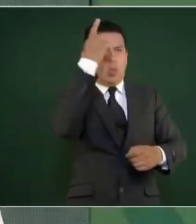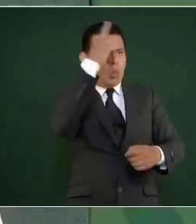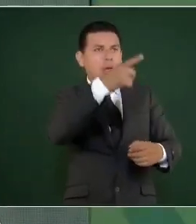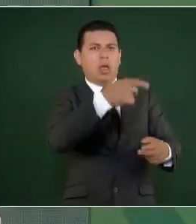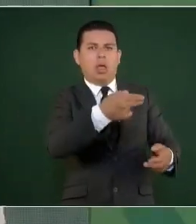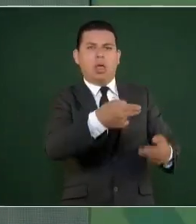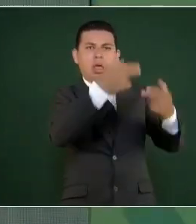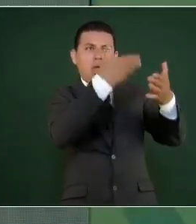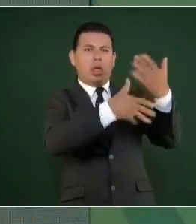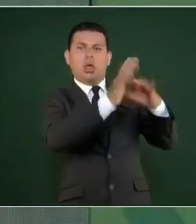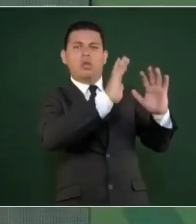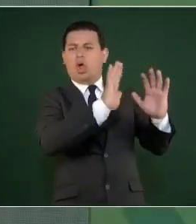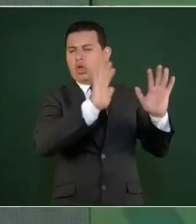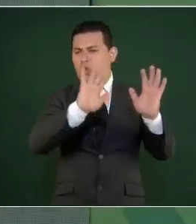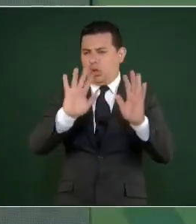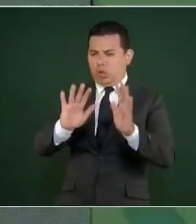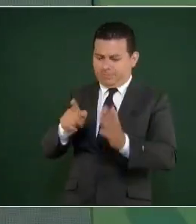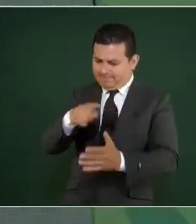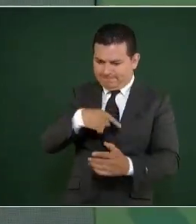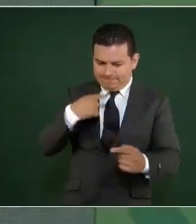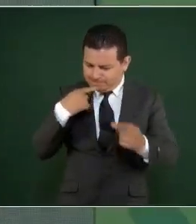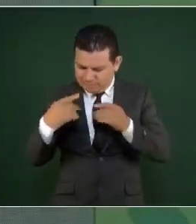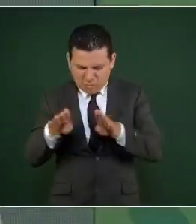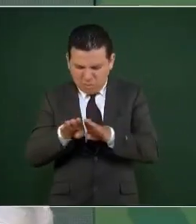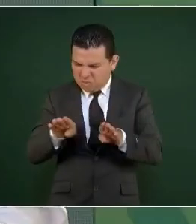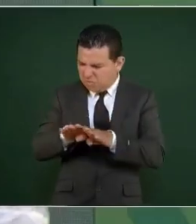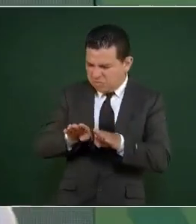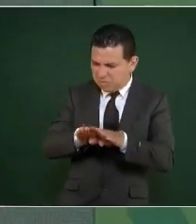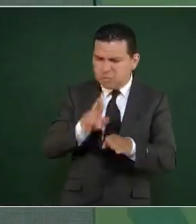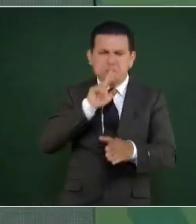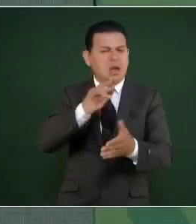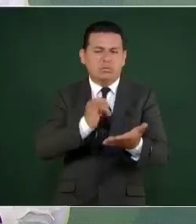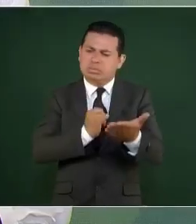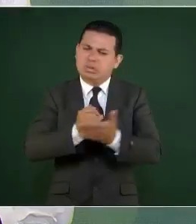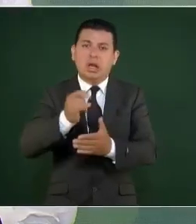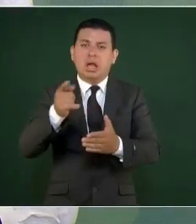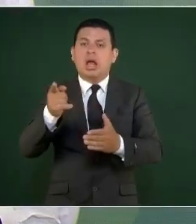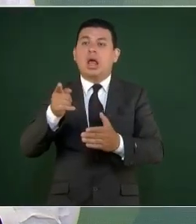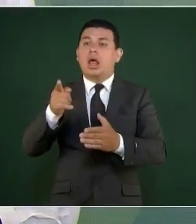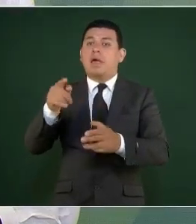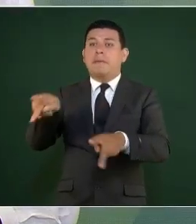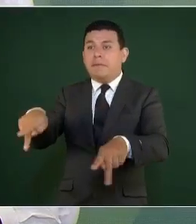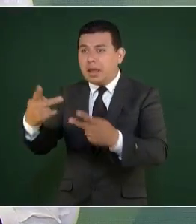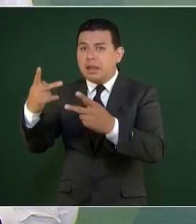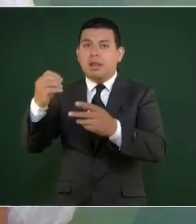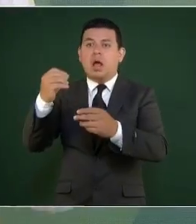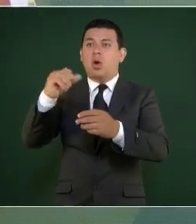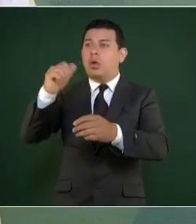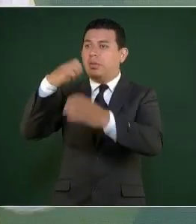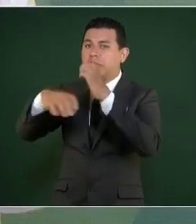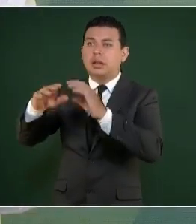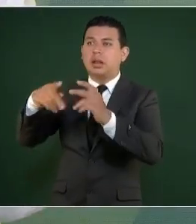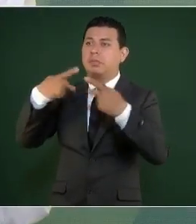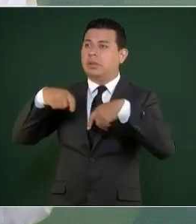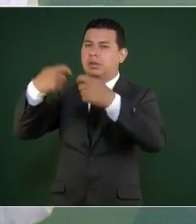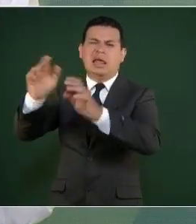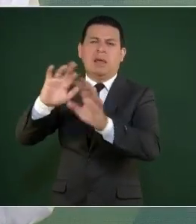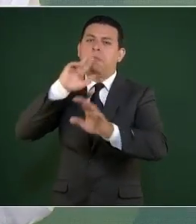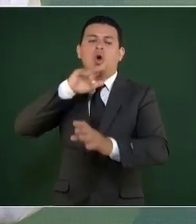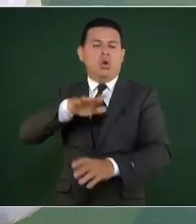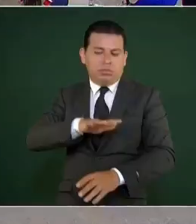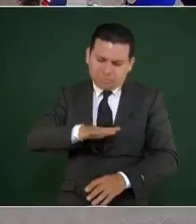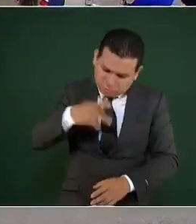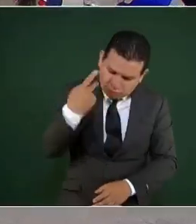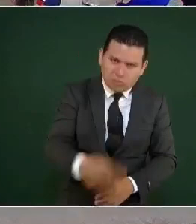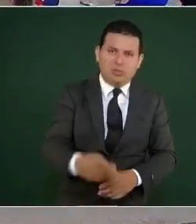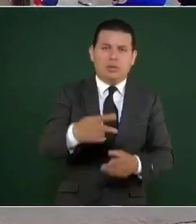otros. Entonces tomamos la decisión que se regrese al pueblo, a la gente,